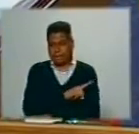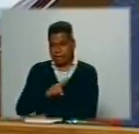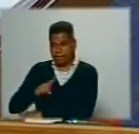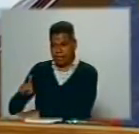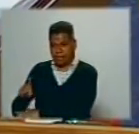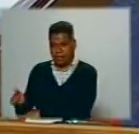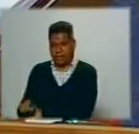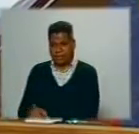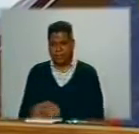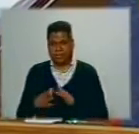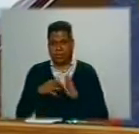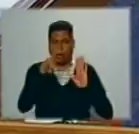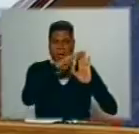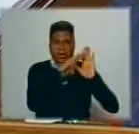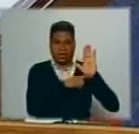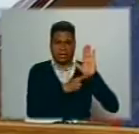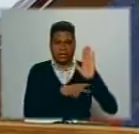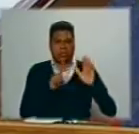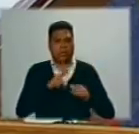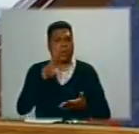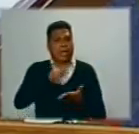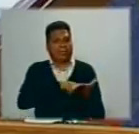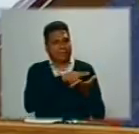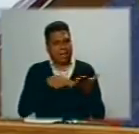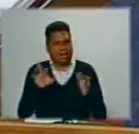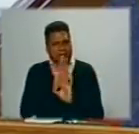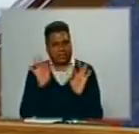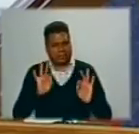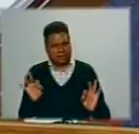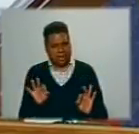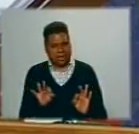determinado requisito, no podrá negársele